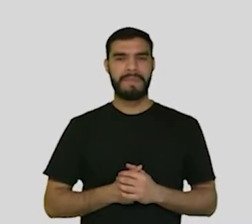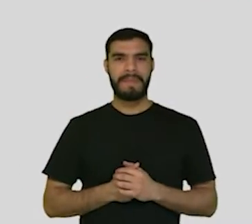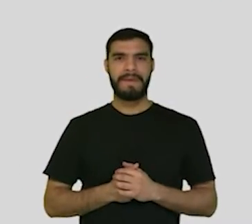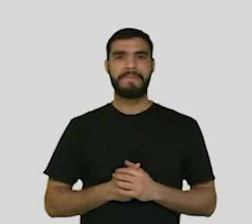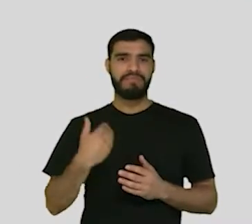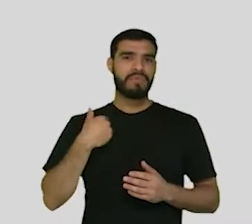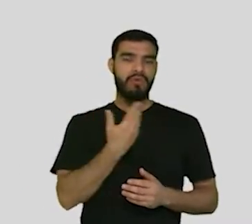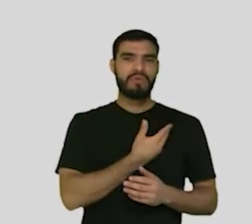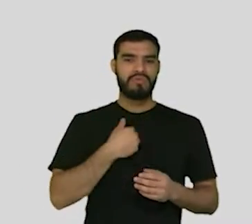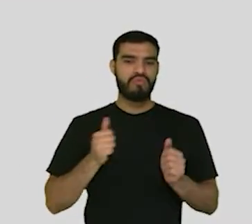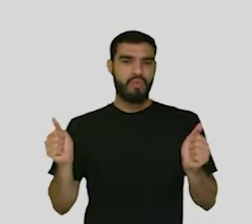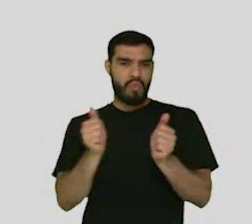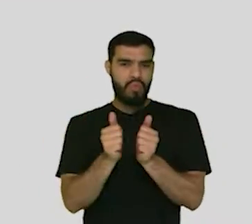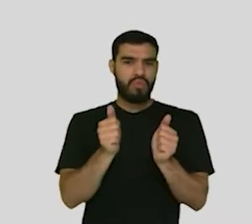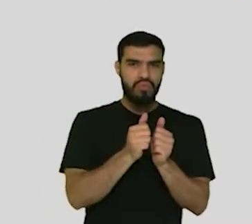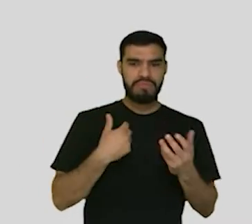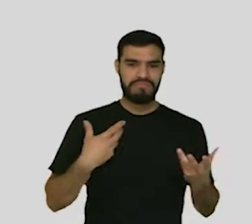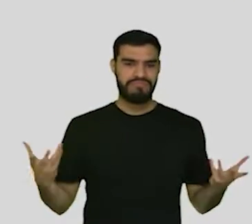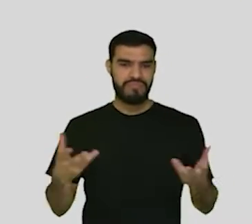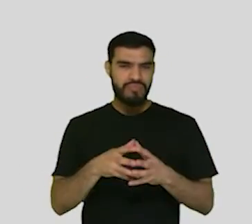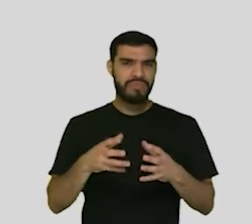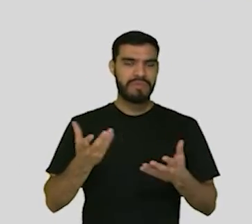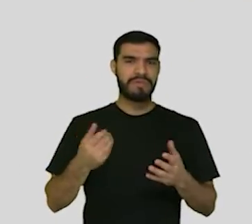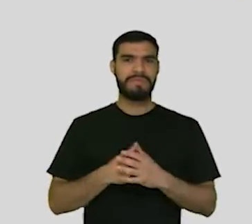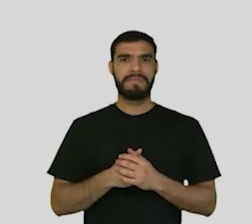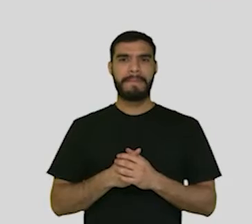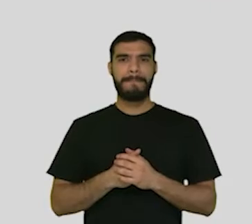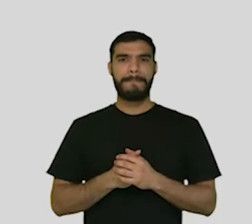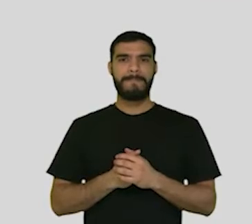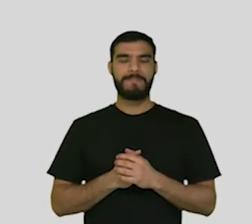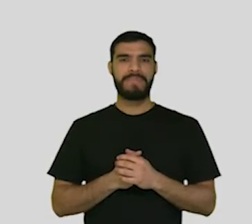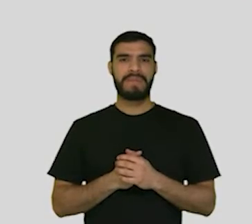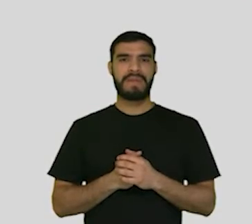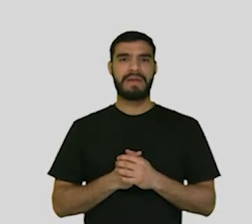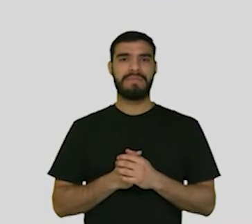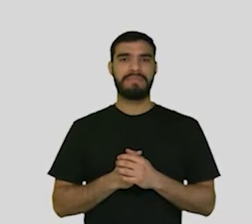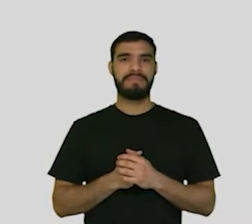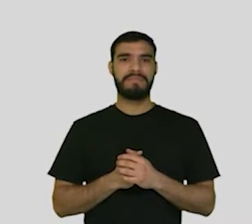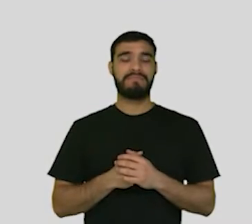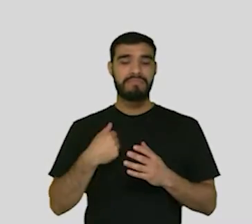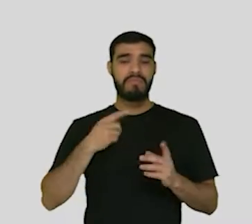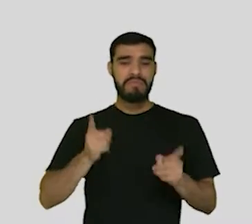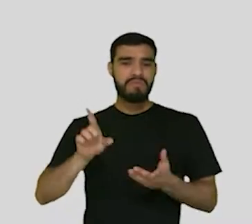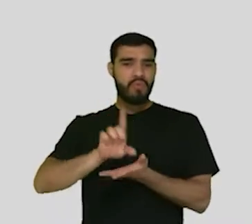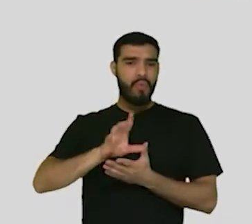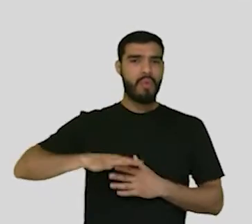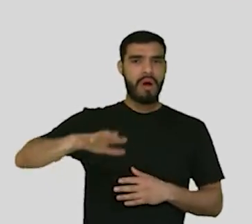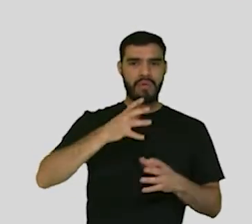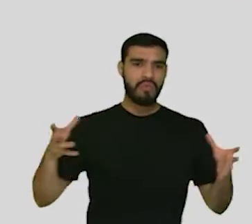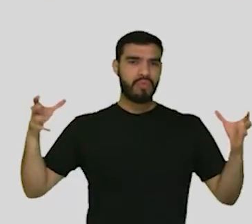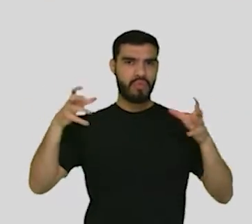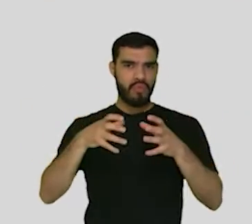tú. Peteinte iba, orecoa, yepa. De meñe por un año en dive. Pero en el mismo lugar,